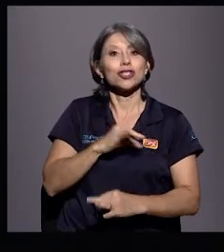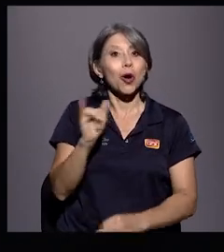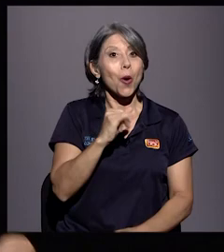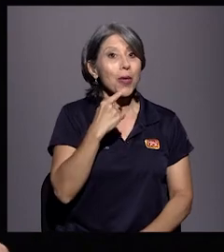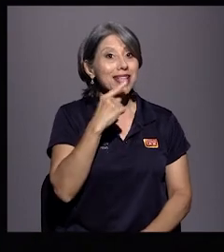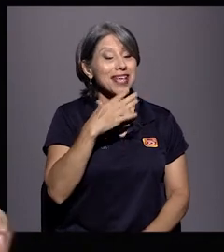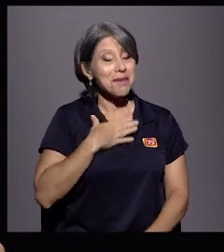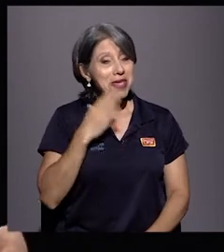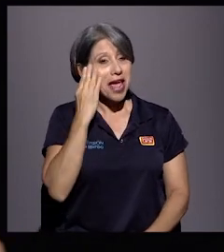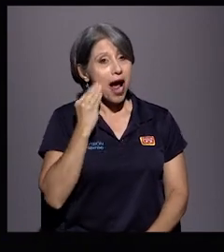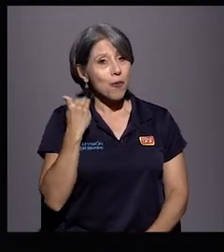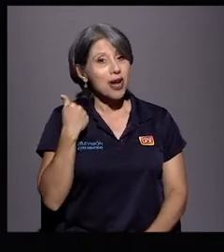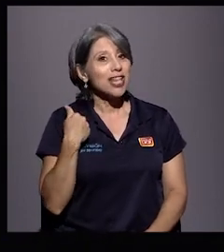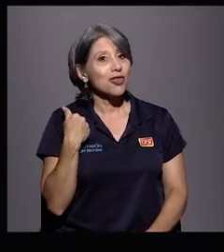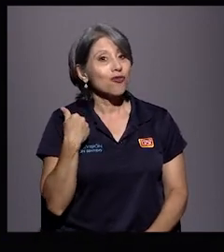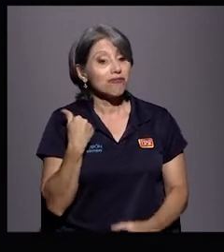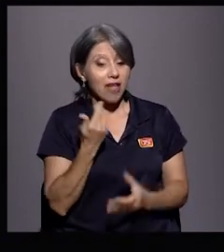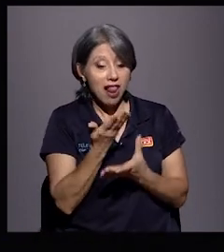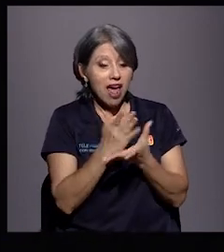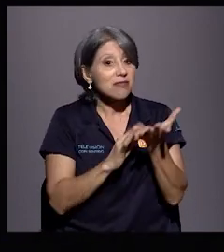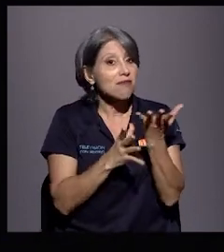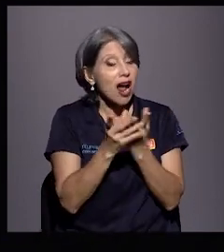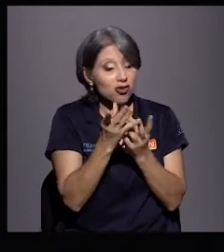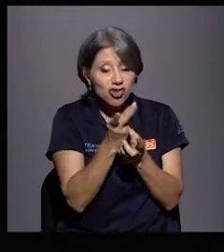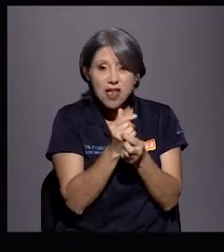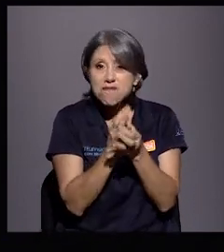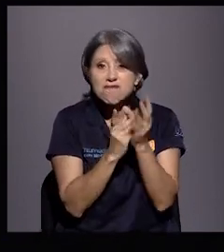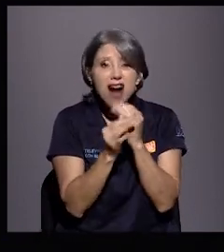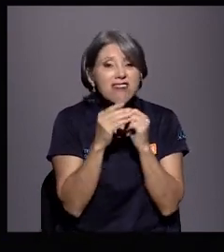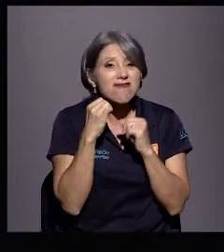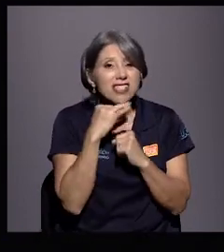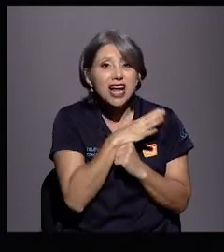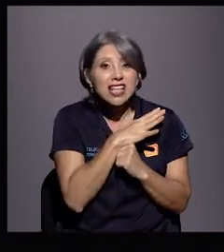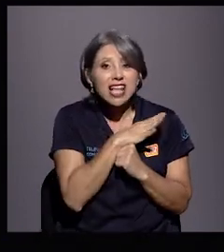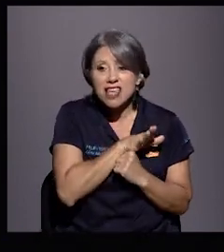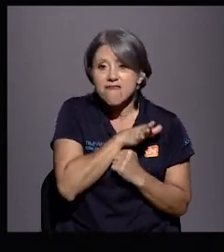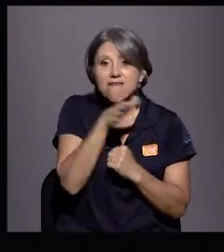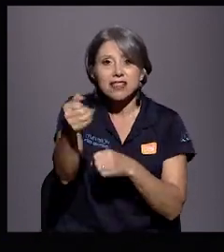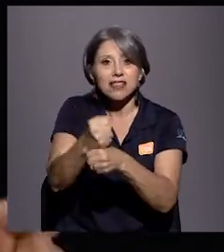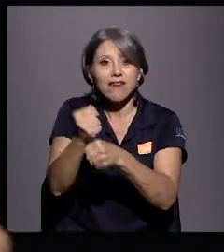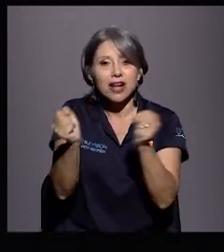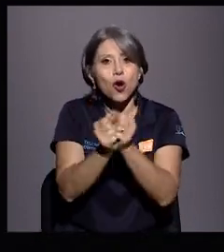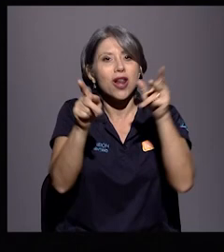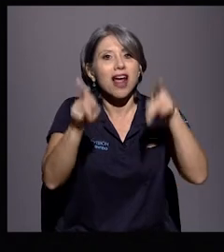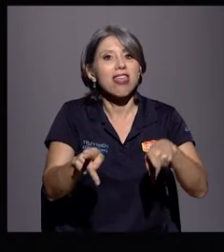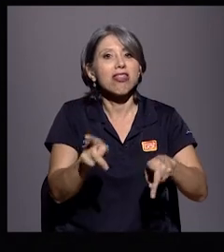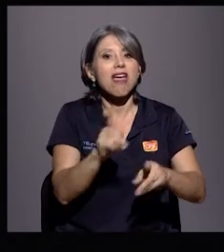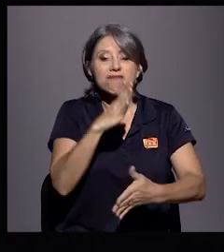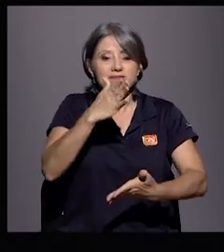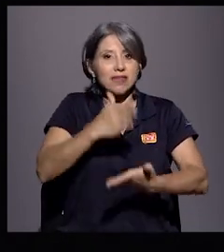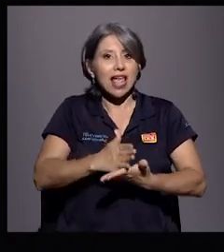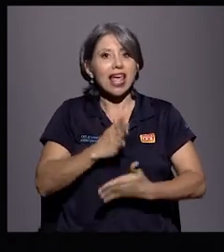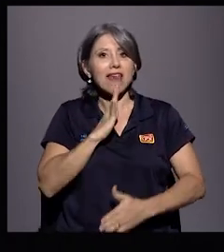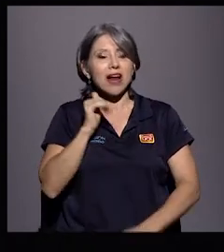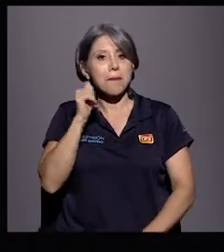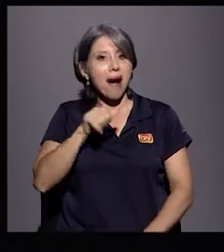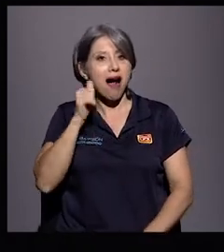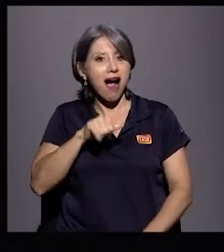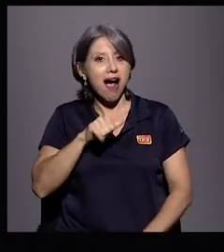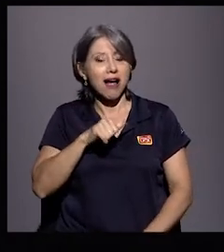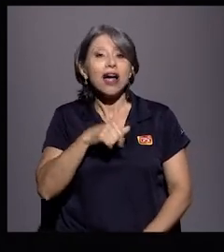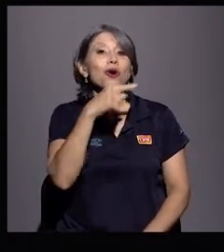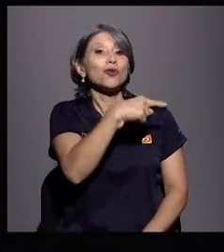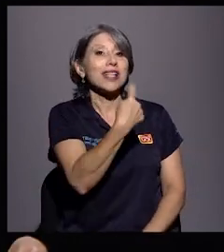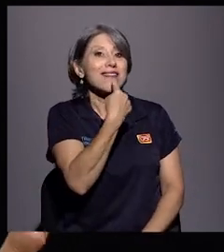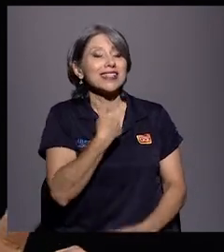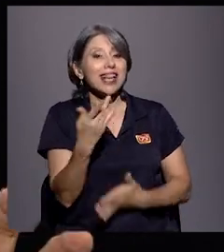abuelito, embárrese las manos y vaya a trabajar con la gente? Uh-huh. Deje de hablar paja, ¿verdad? Uh-huh. Claro. Hay algo muy lindo que usted acaba de haber dicho, que quiero unirlo,